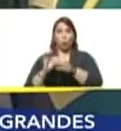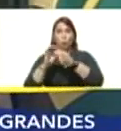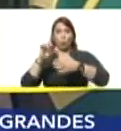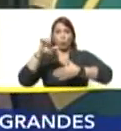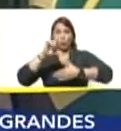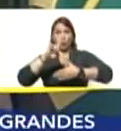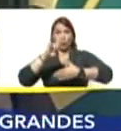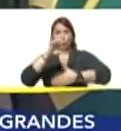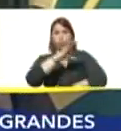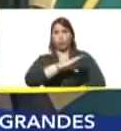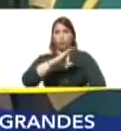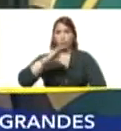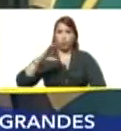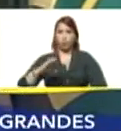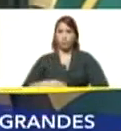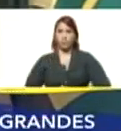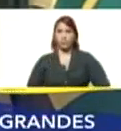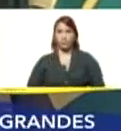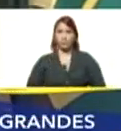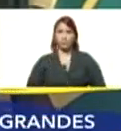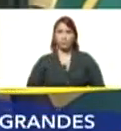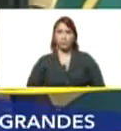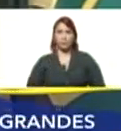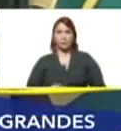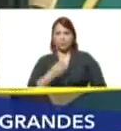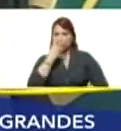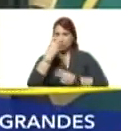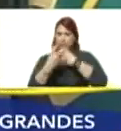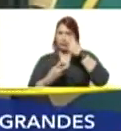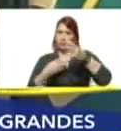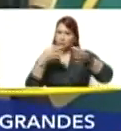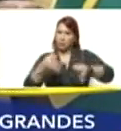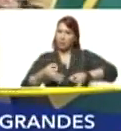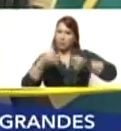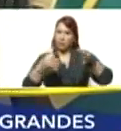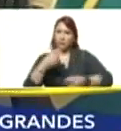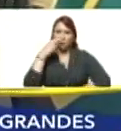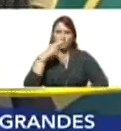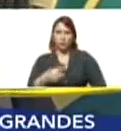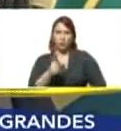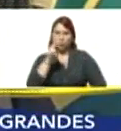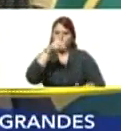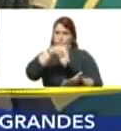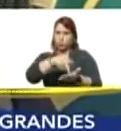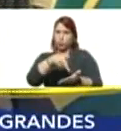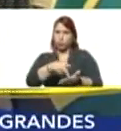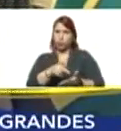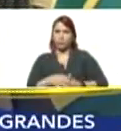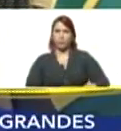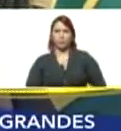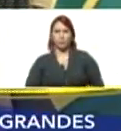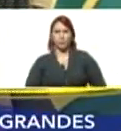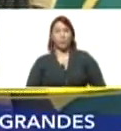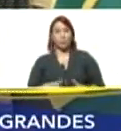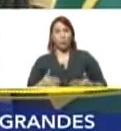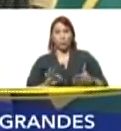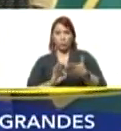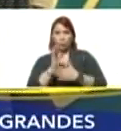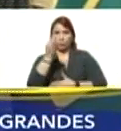Caribeña. Ran González ha estado en cada momento presente. Cuando se